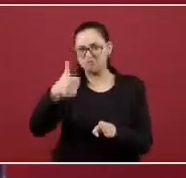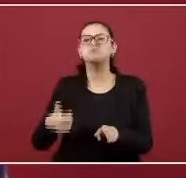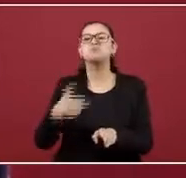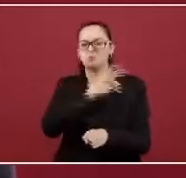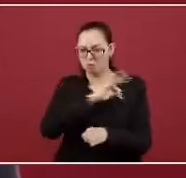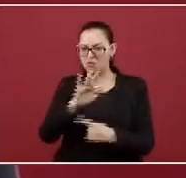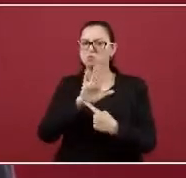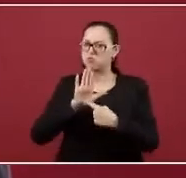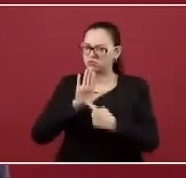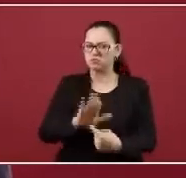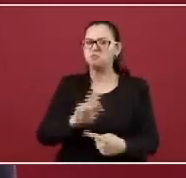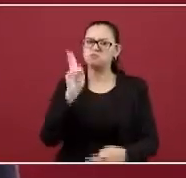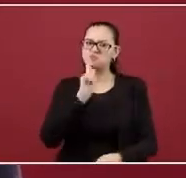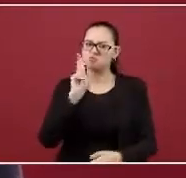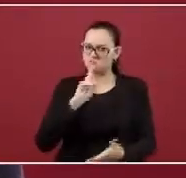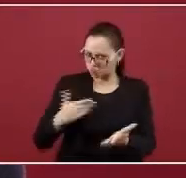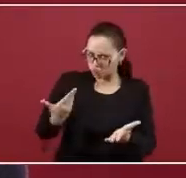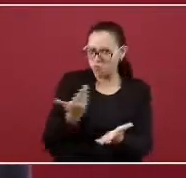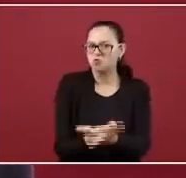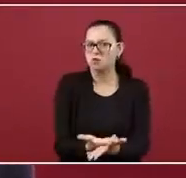como nunca